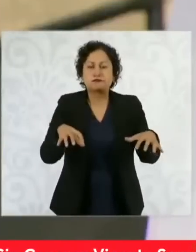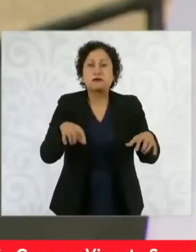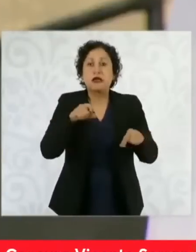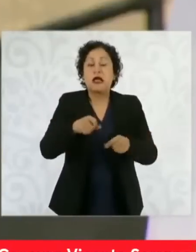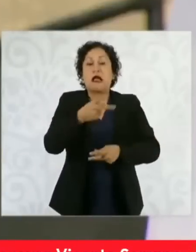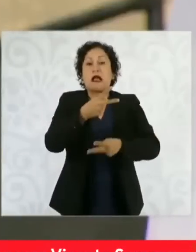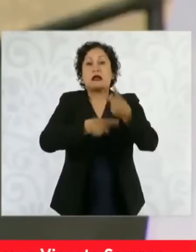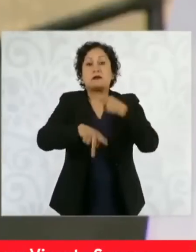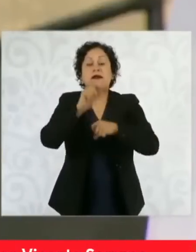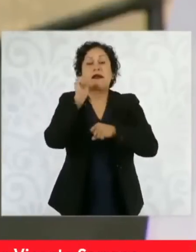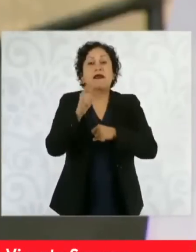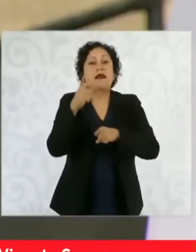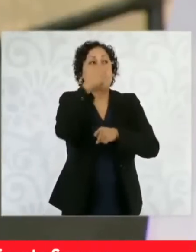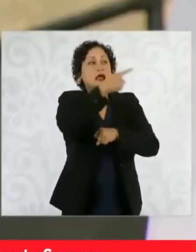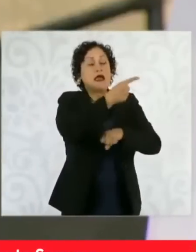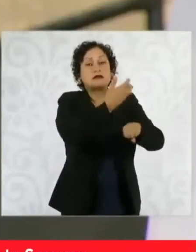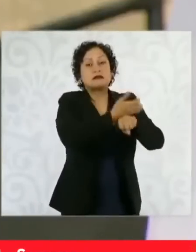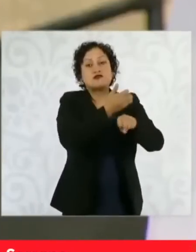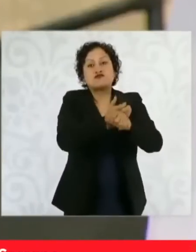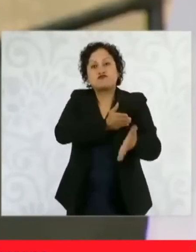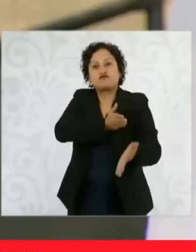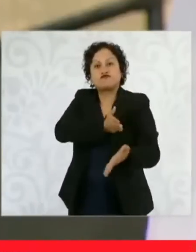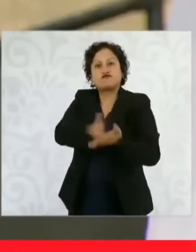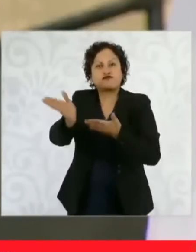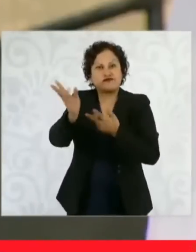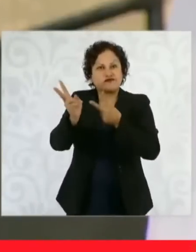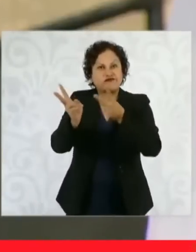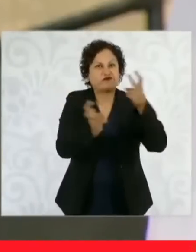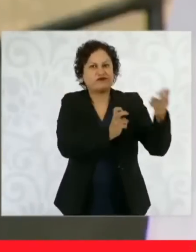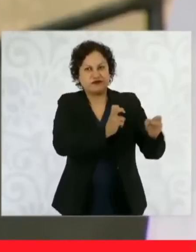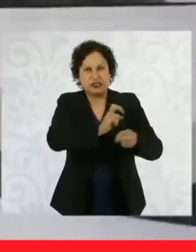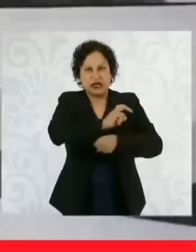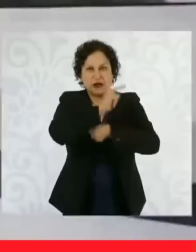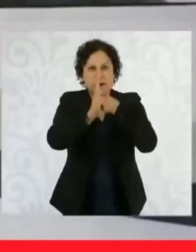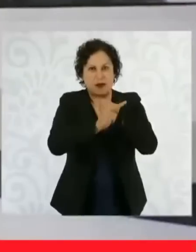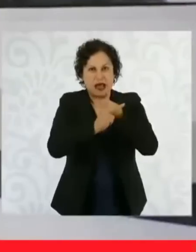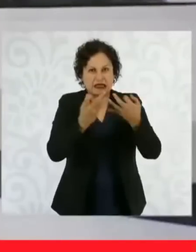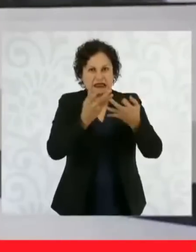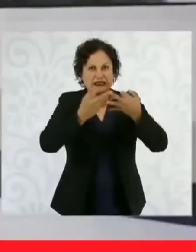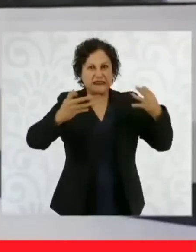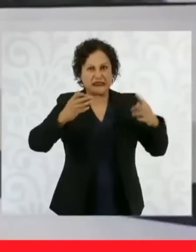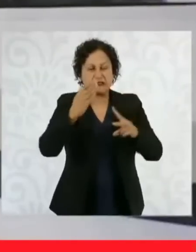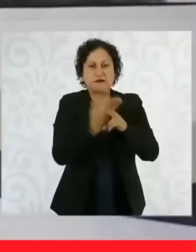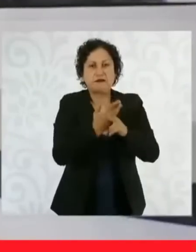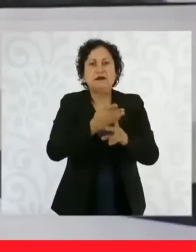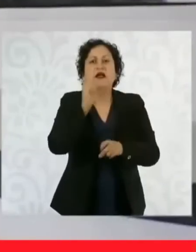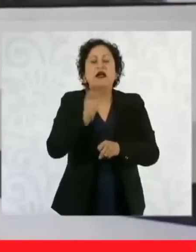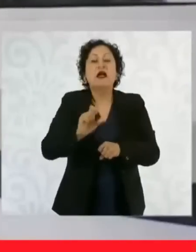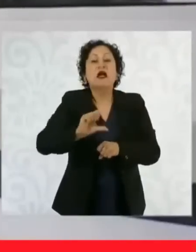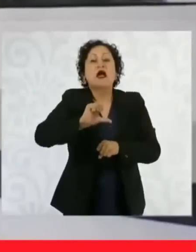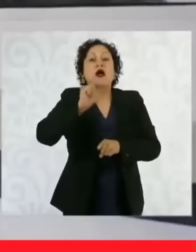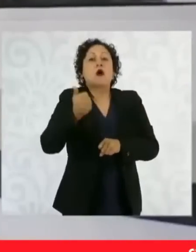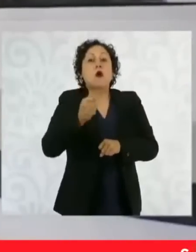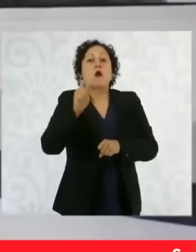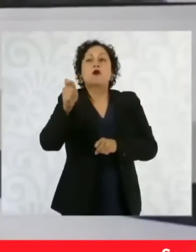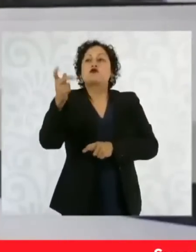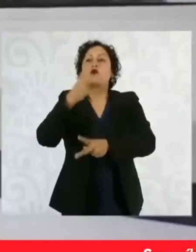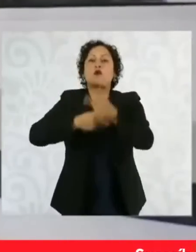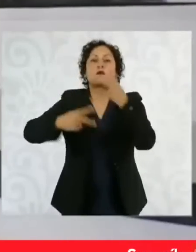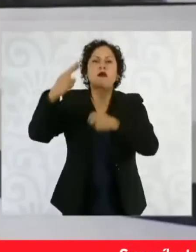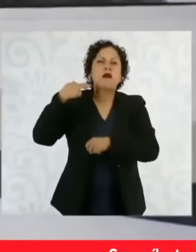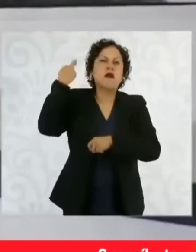del territorio, la invasión francesa que pretendía instaurar una monarquía y convertirnos